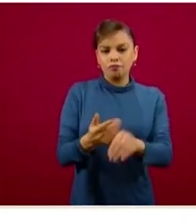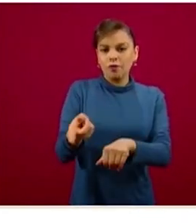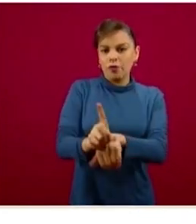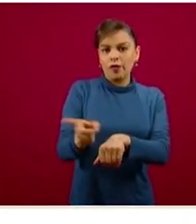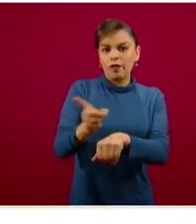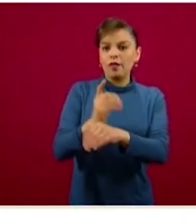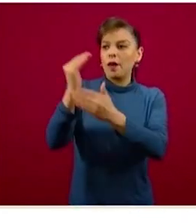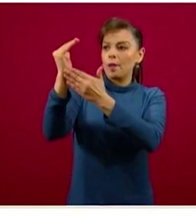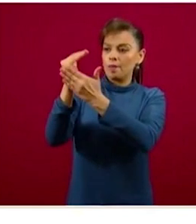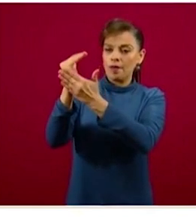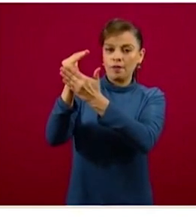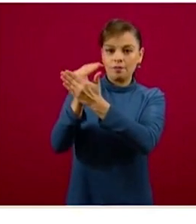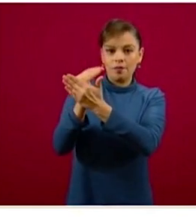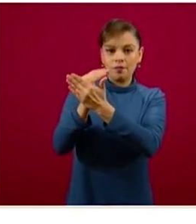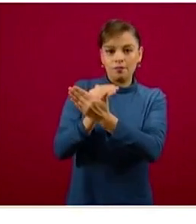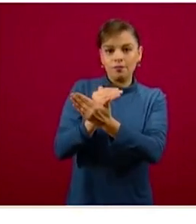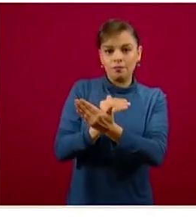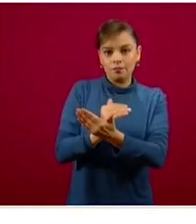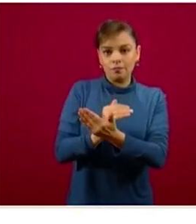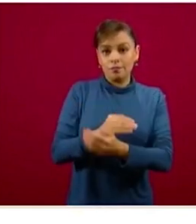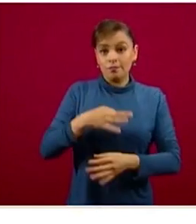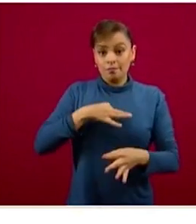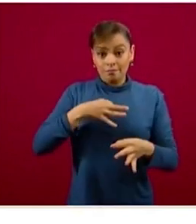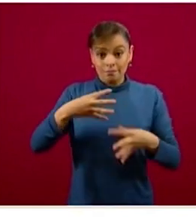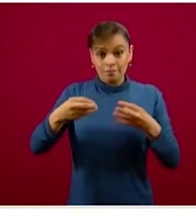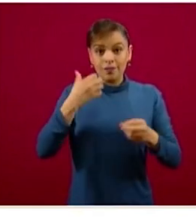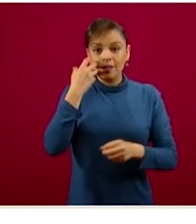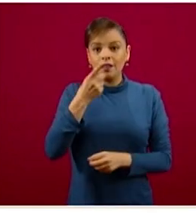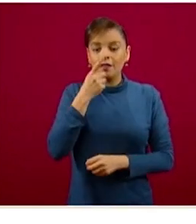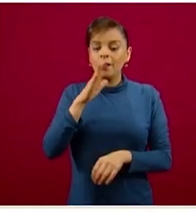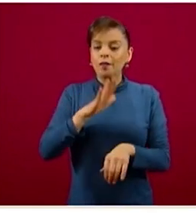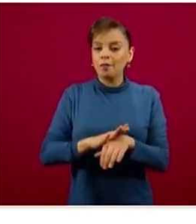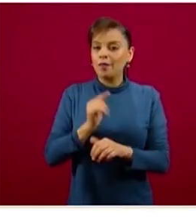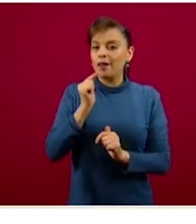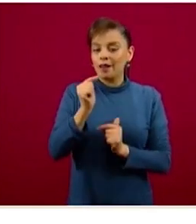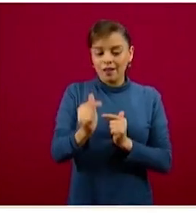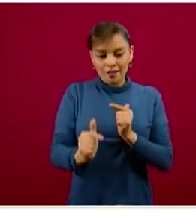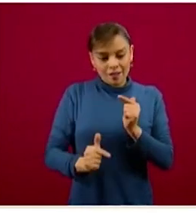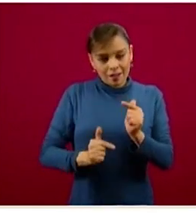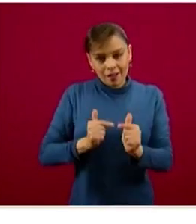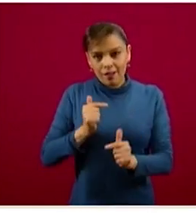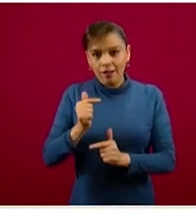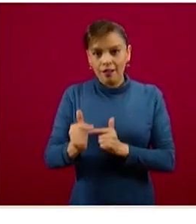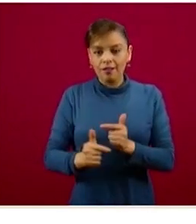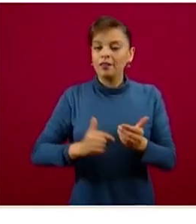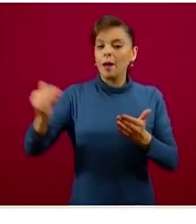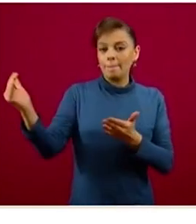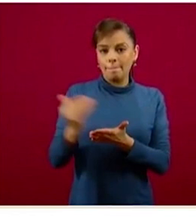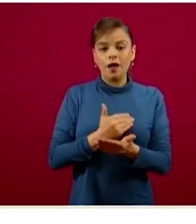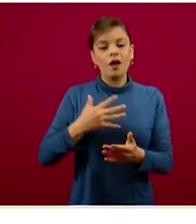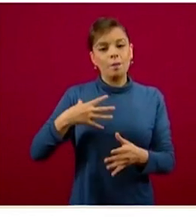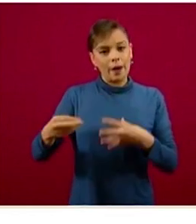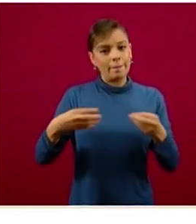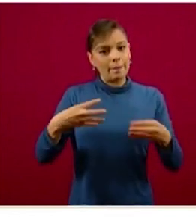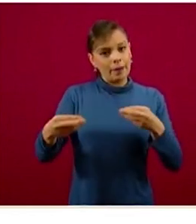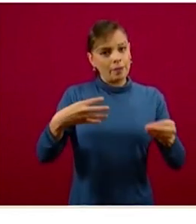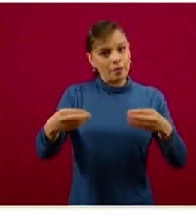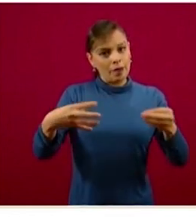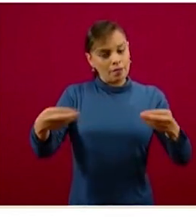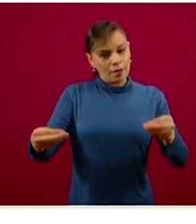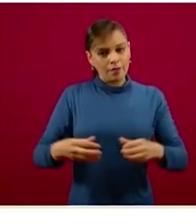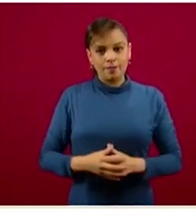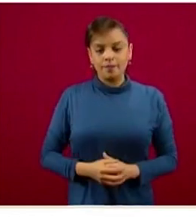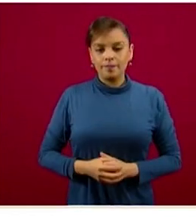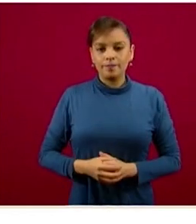nos habla de una epidemia más lenta una epidemia con menor intensidad transmisión y de contagios y tenemos que